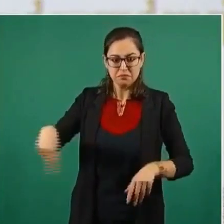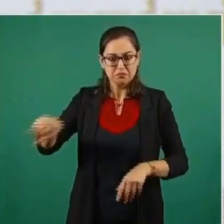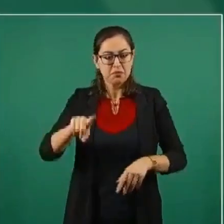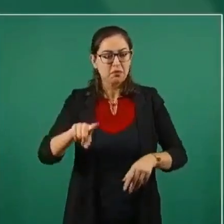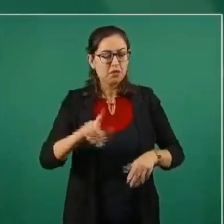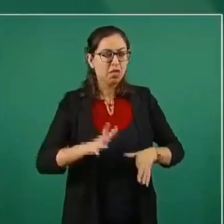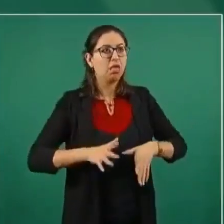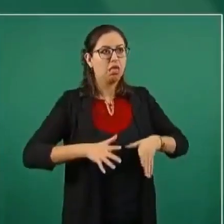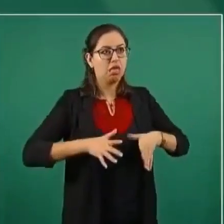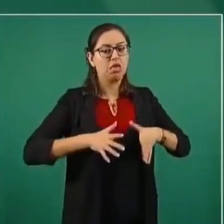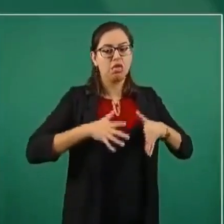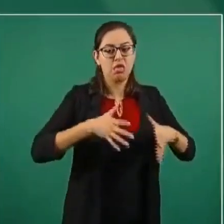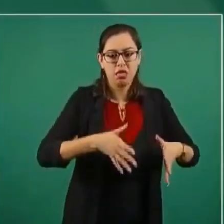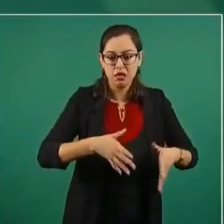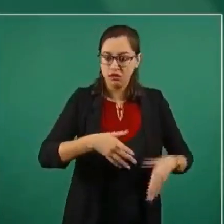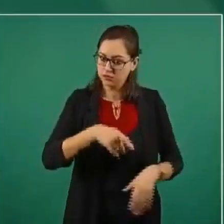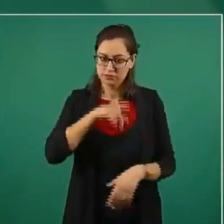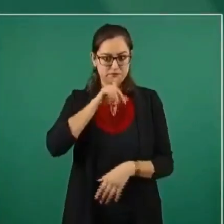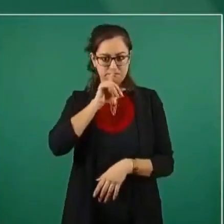que estén